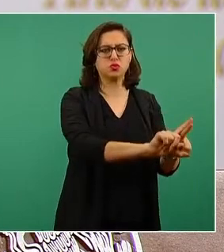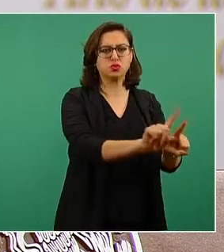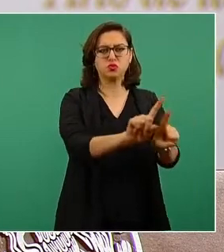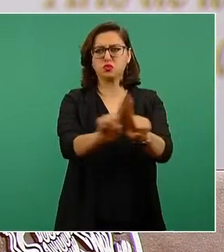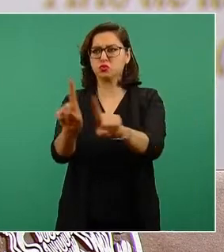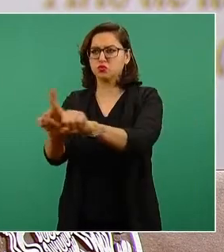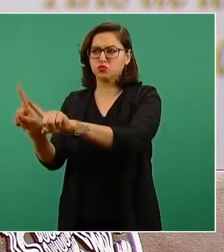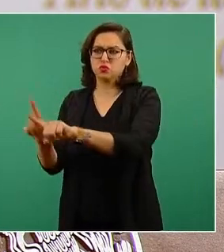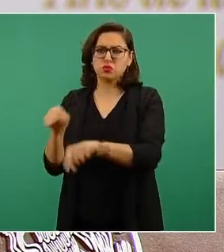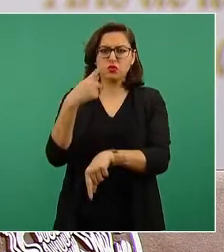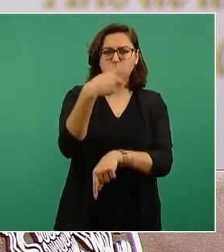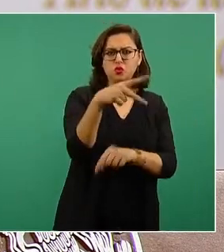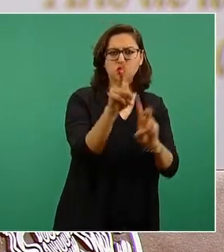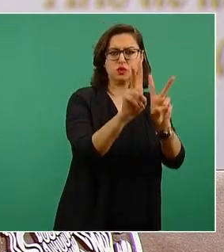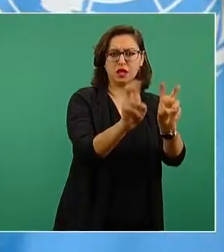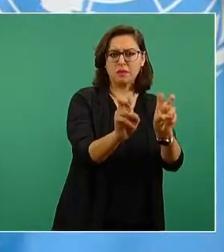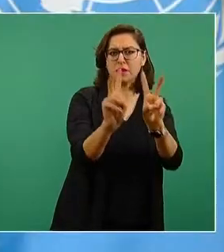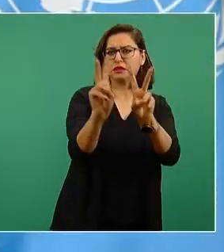causas